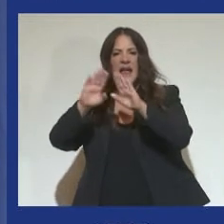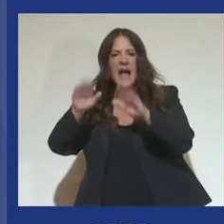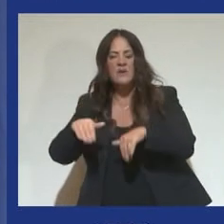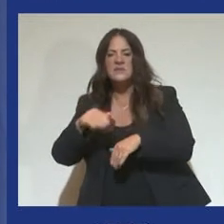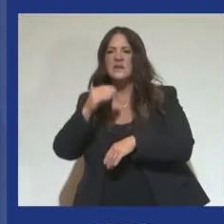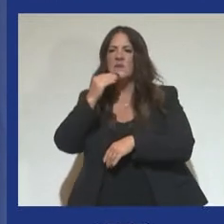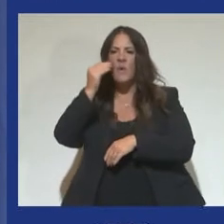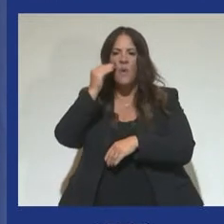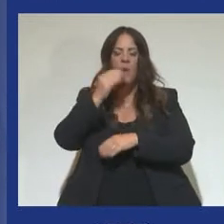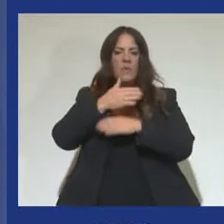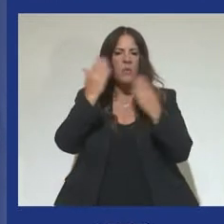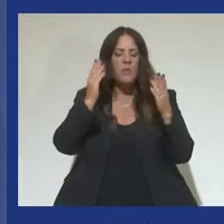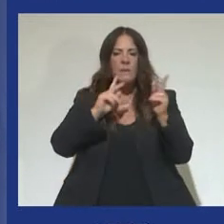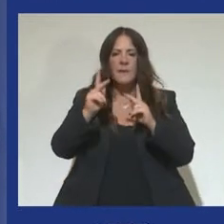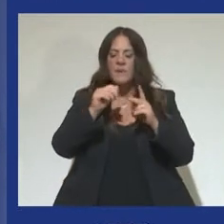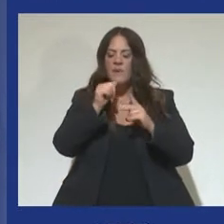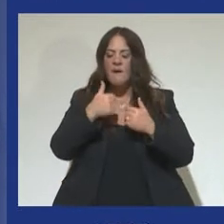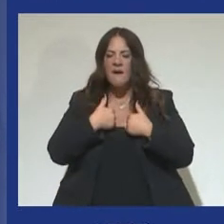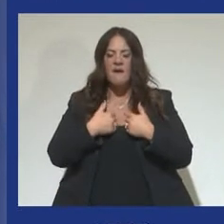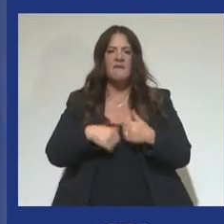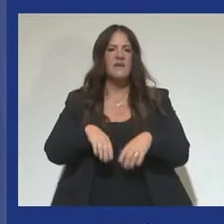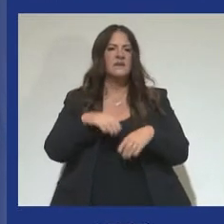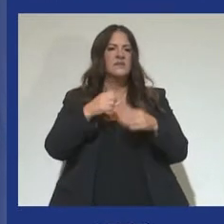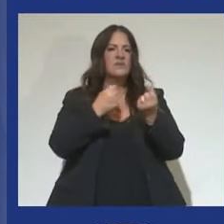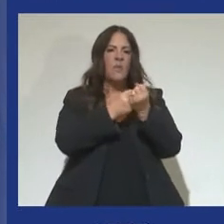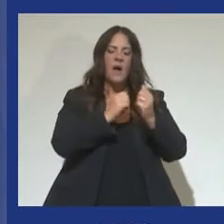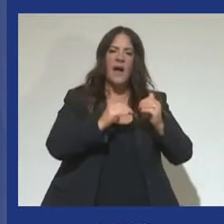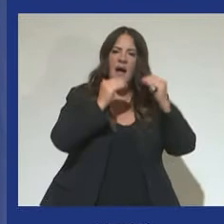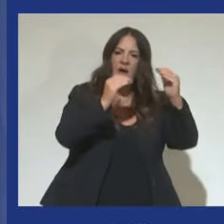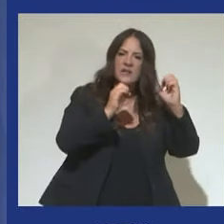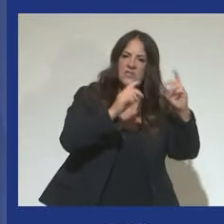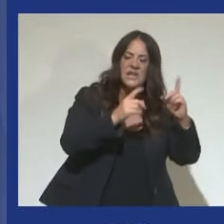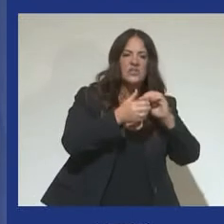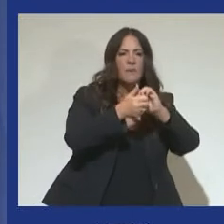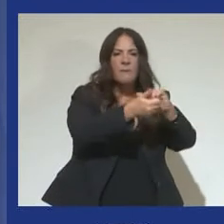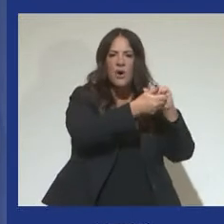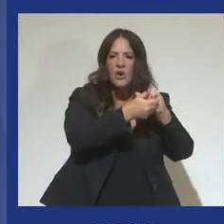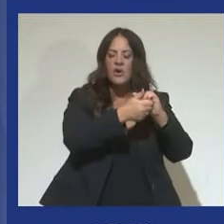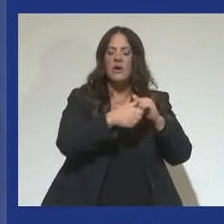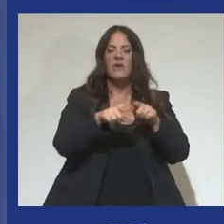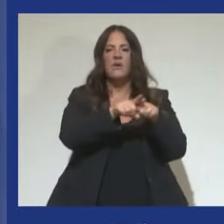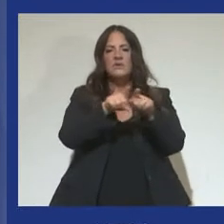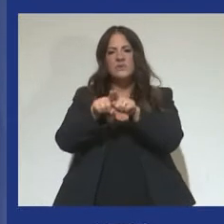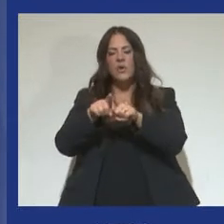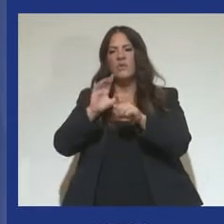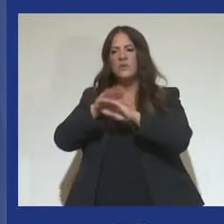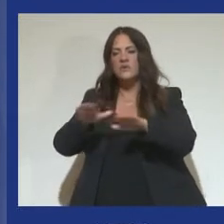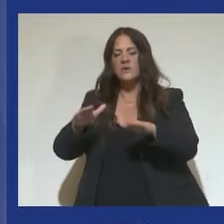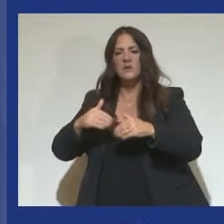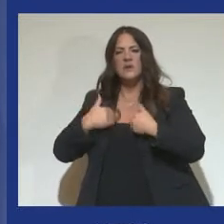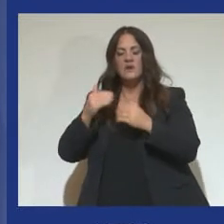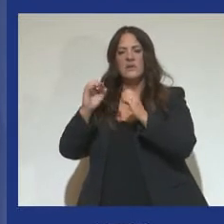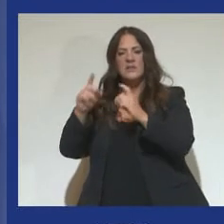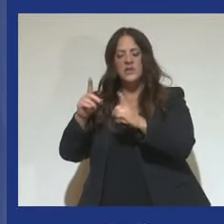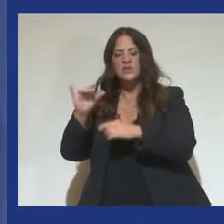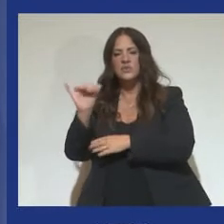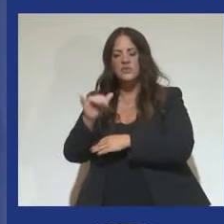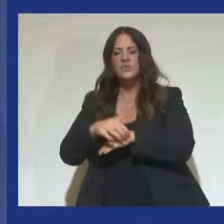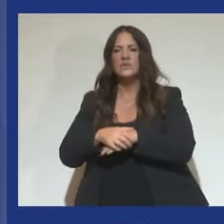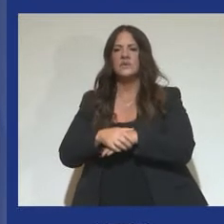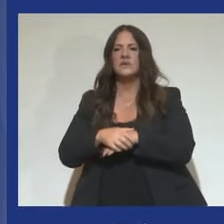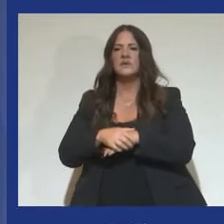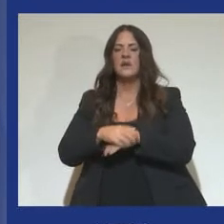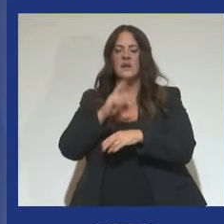evaluando los reglamentos invirtiendo en las personas desalojadas en educación y también invirtiendo